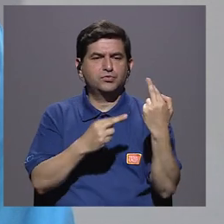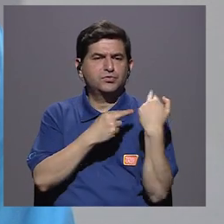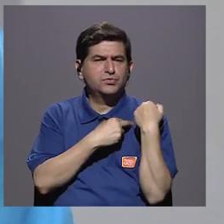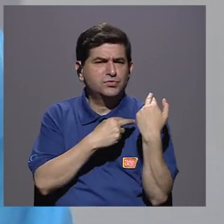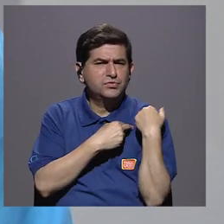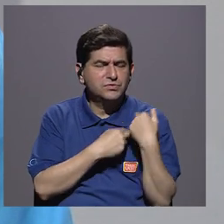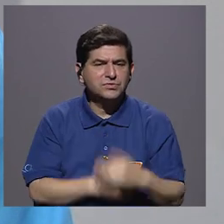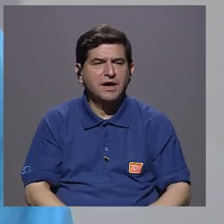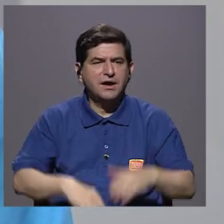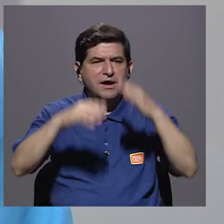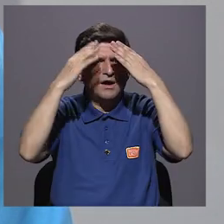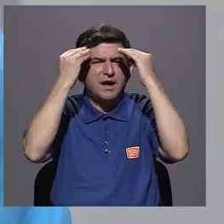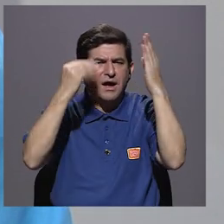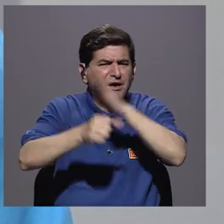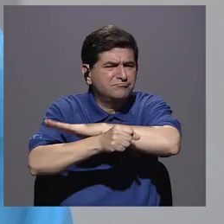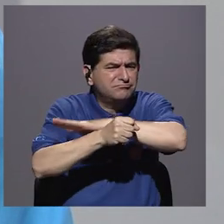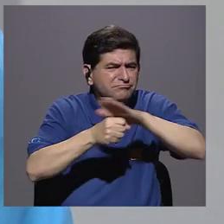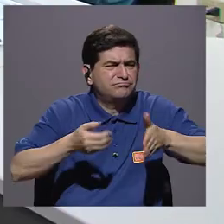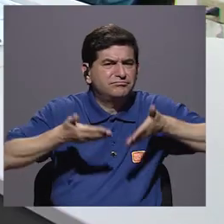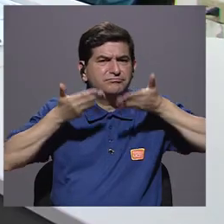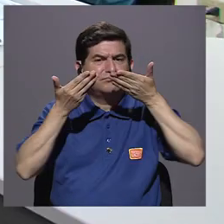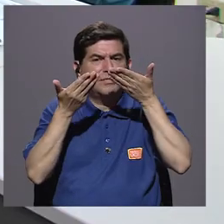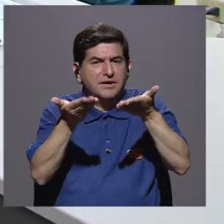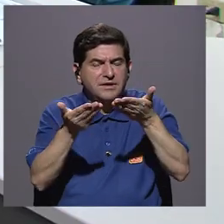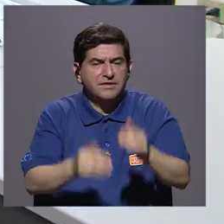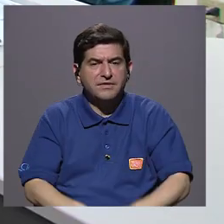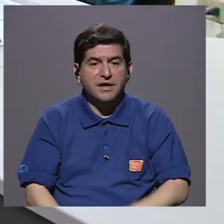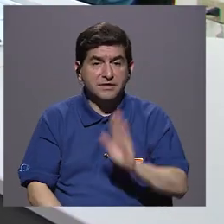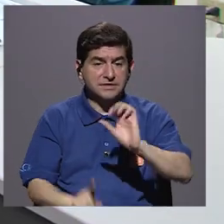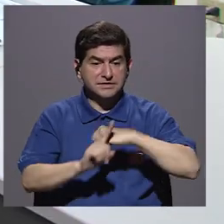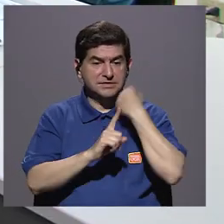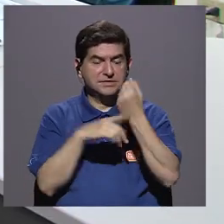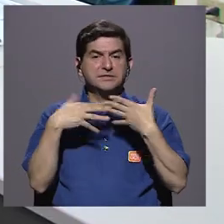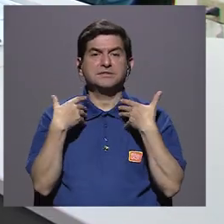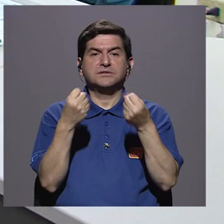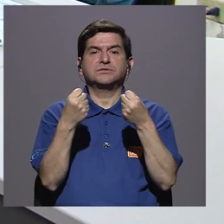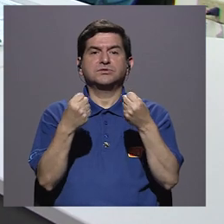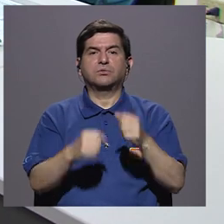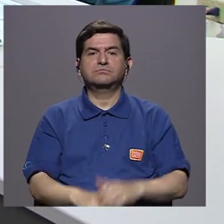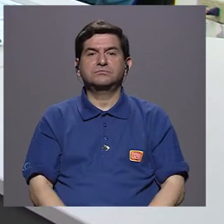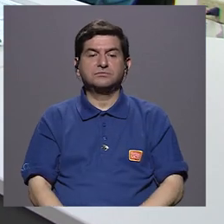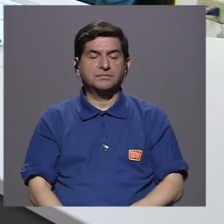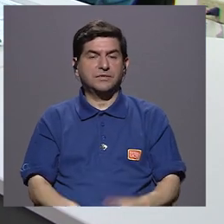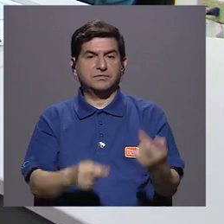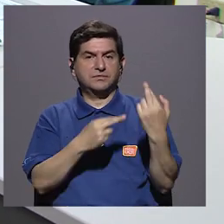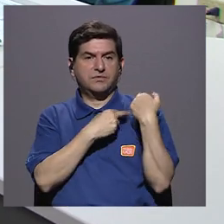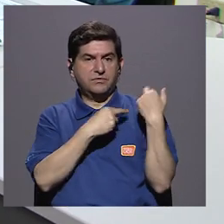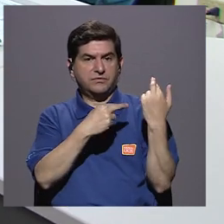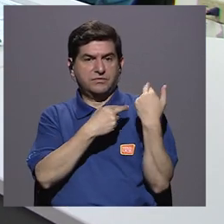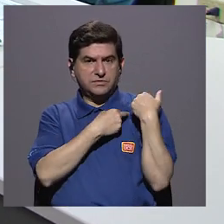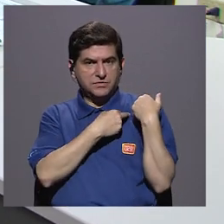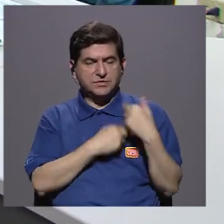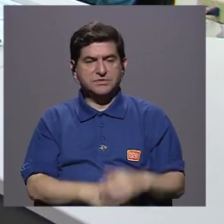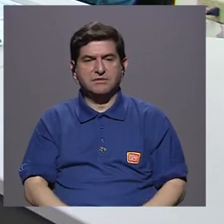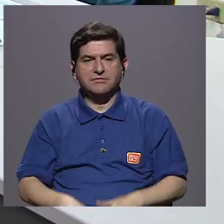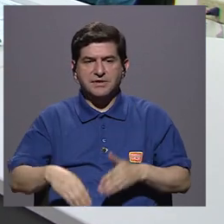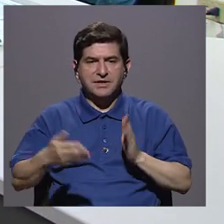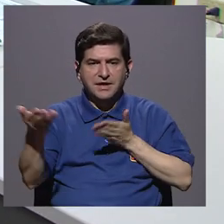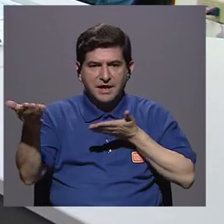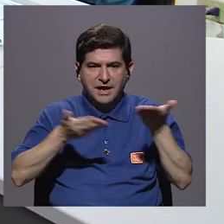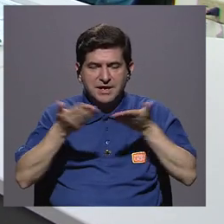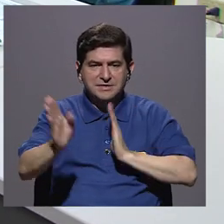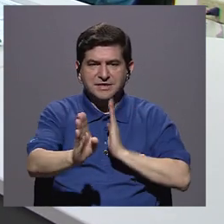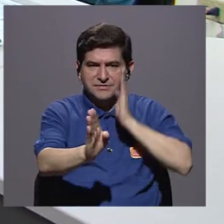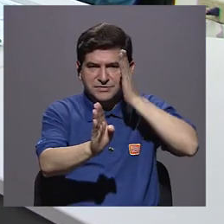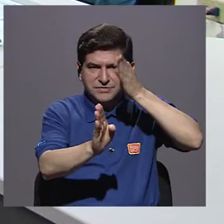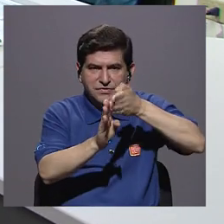Este es proporcionar la información más completa posible sobre su estado de salud. Entonces, este es un deber dirigido a la prestación